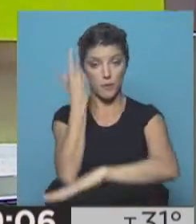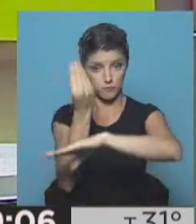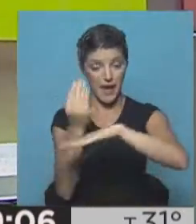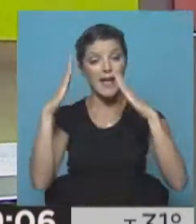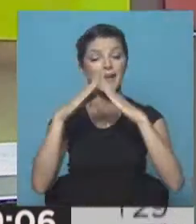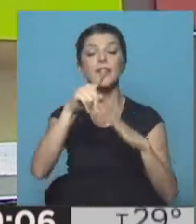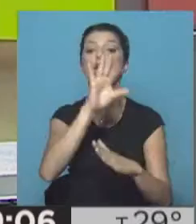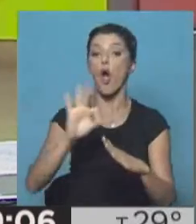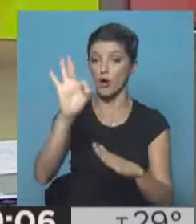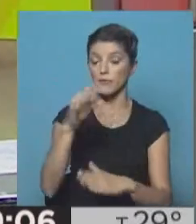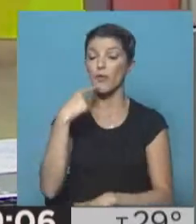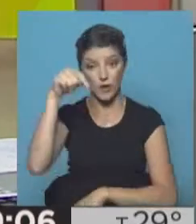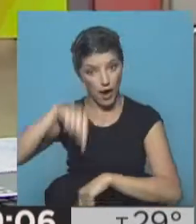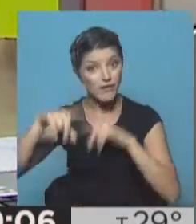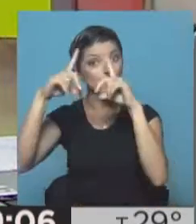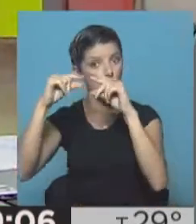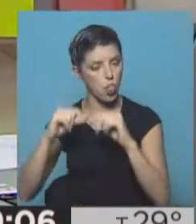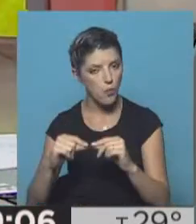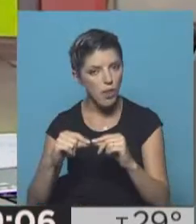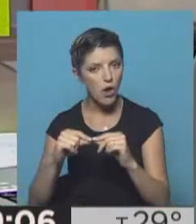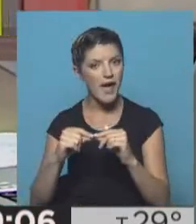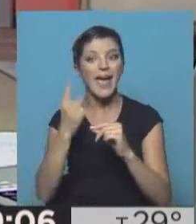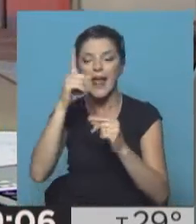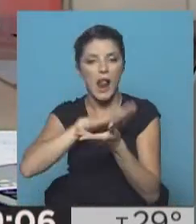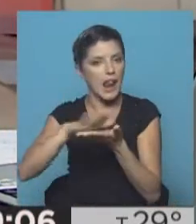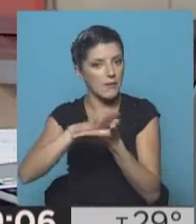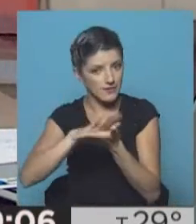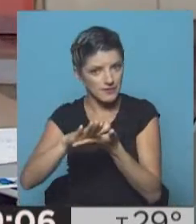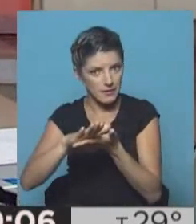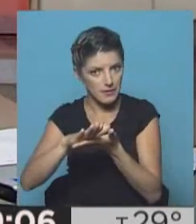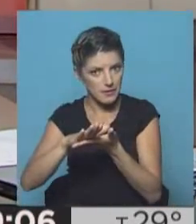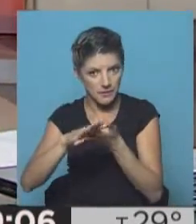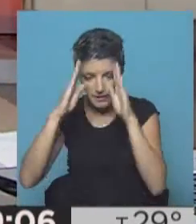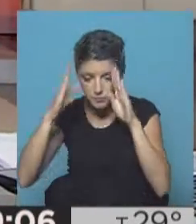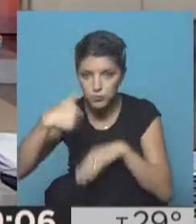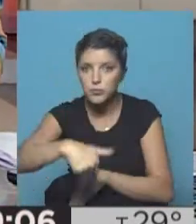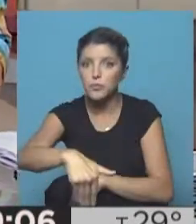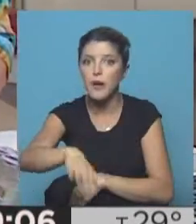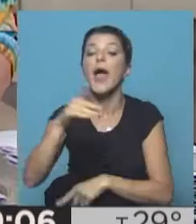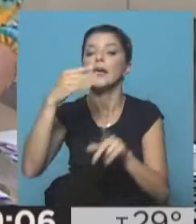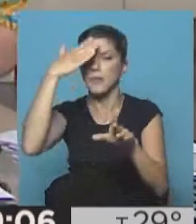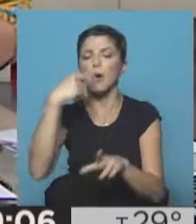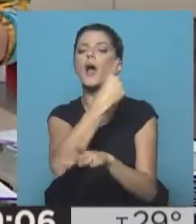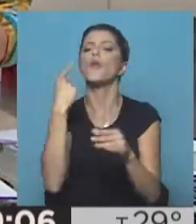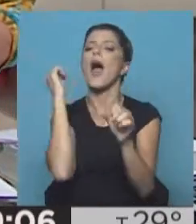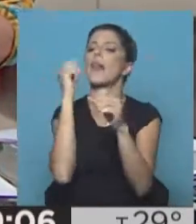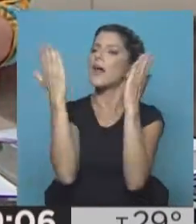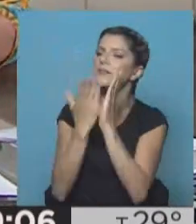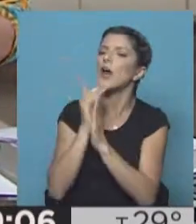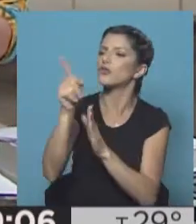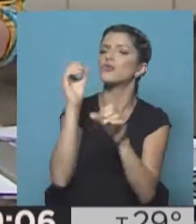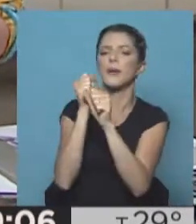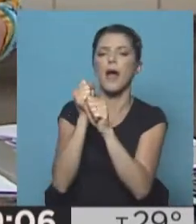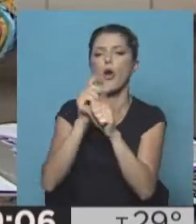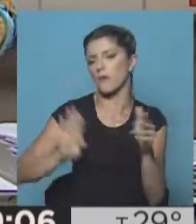cual dijo que estos datos son el punto de partida por los cuales acepta ser evaluado como presidente. También dijo que la